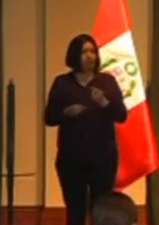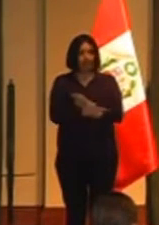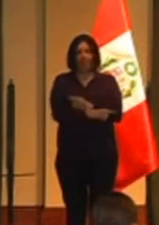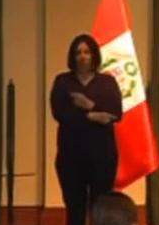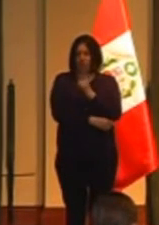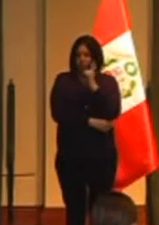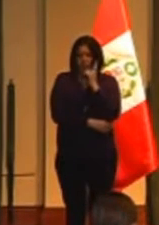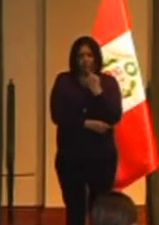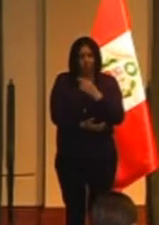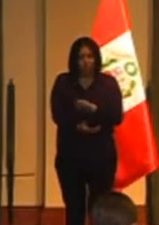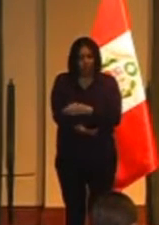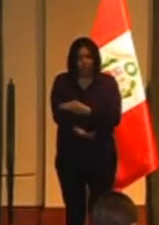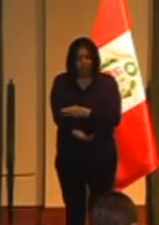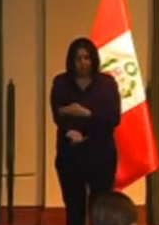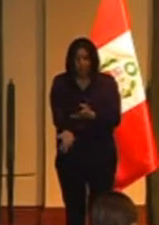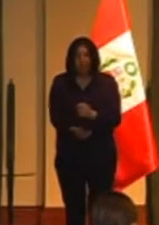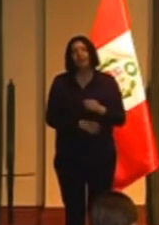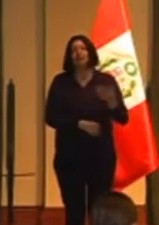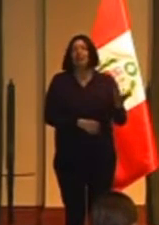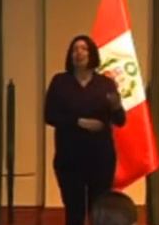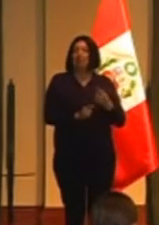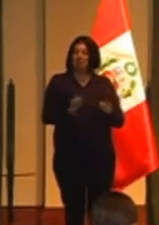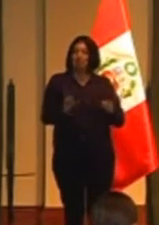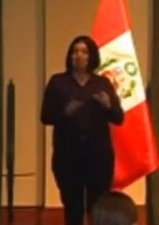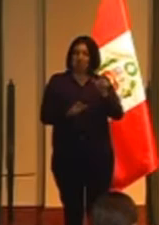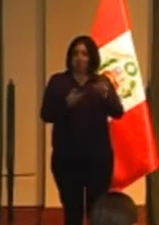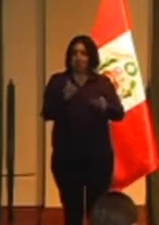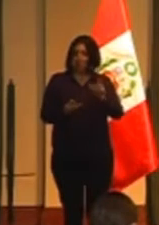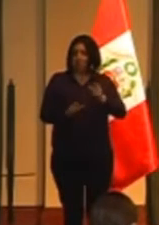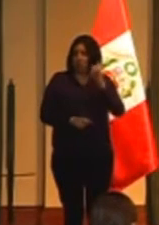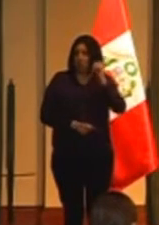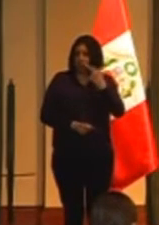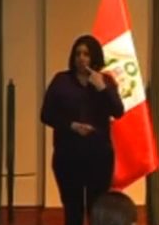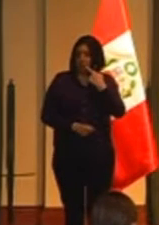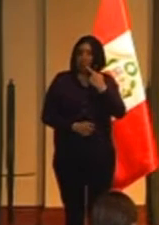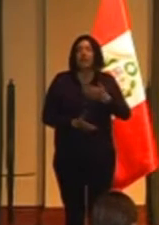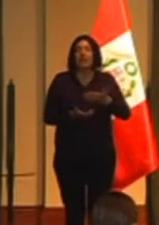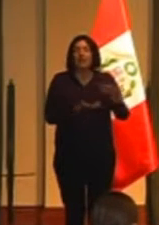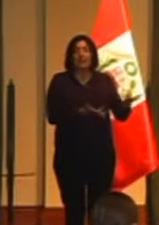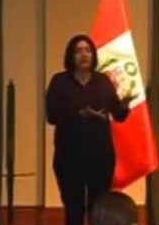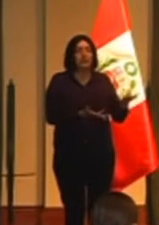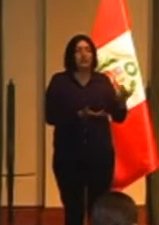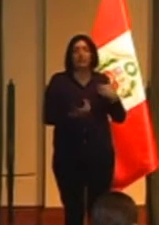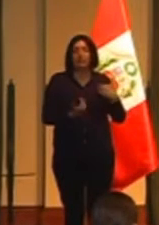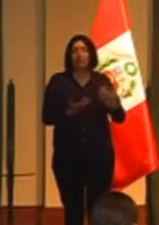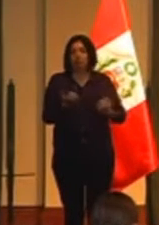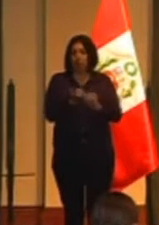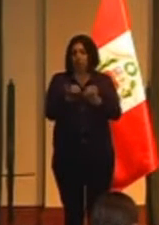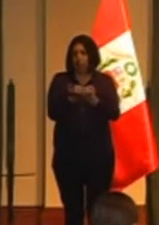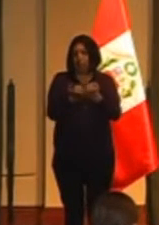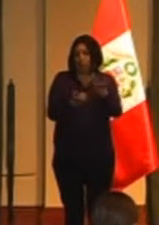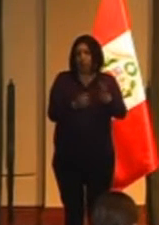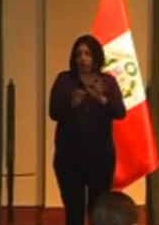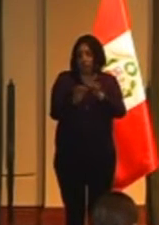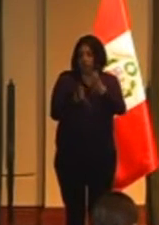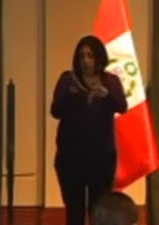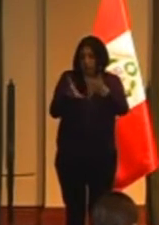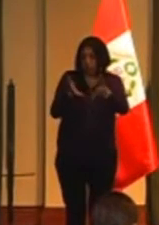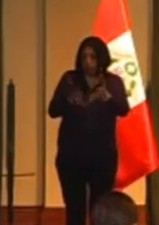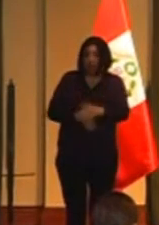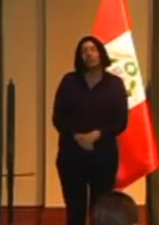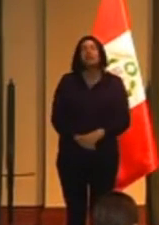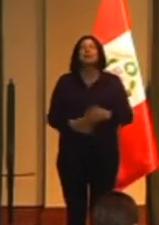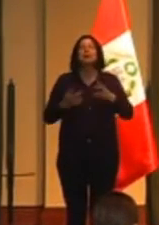diciendo, pero las personas sordas, y acá tenemos lengua de asistencia, de señas,